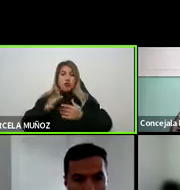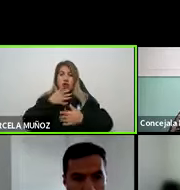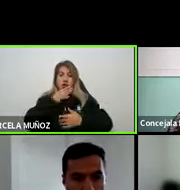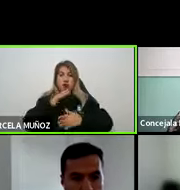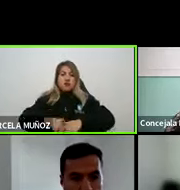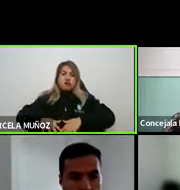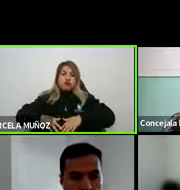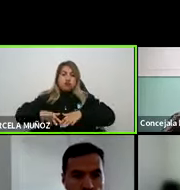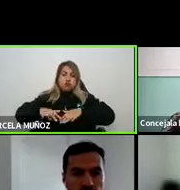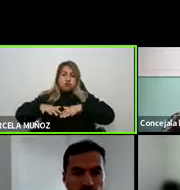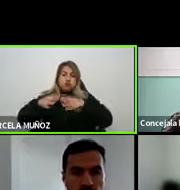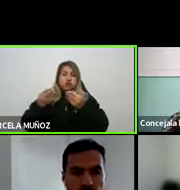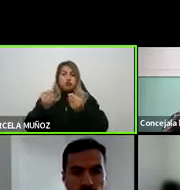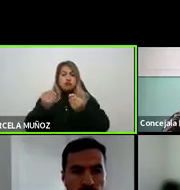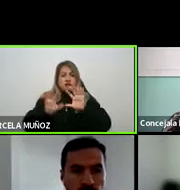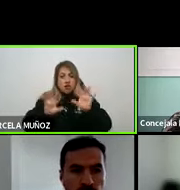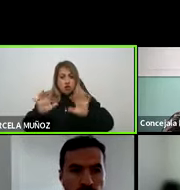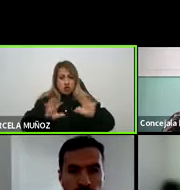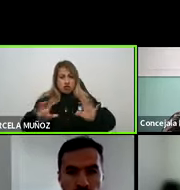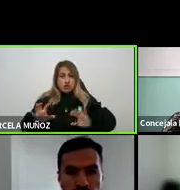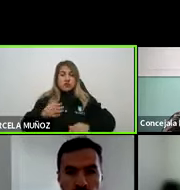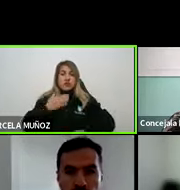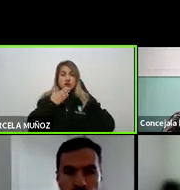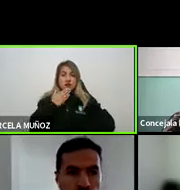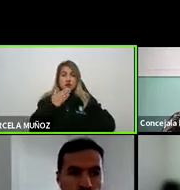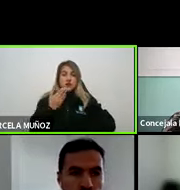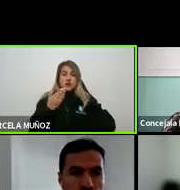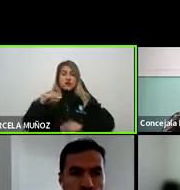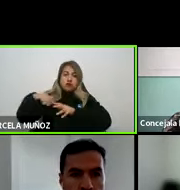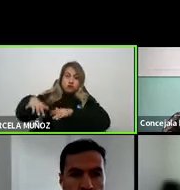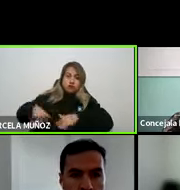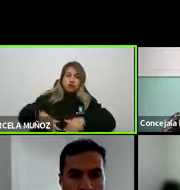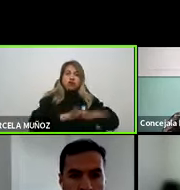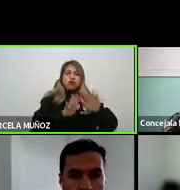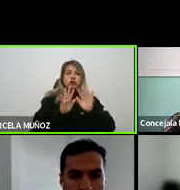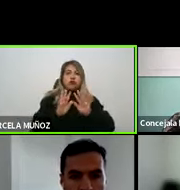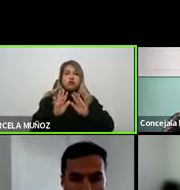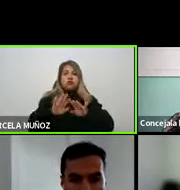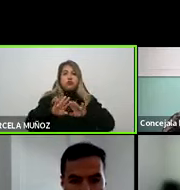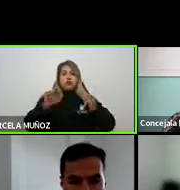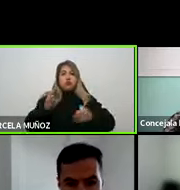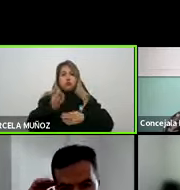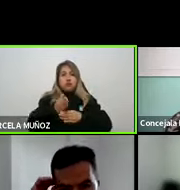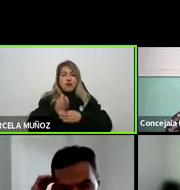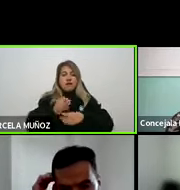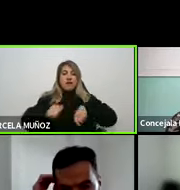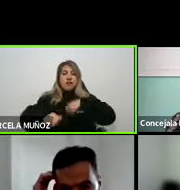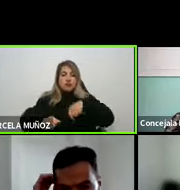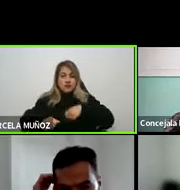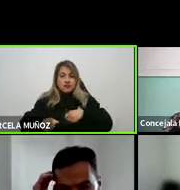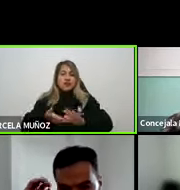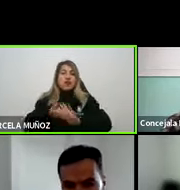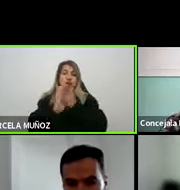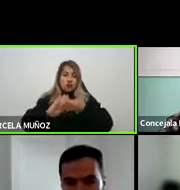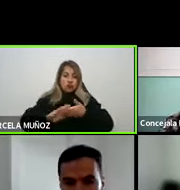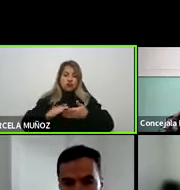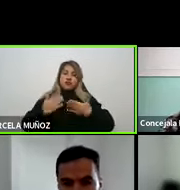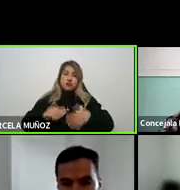lamentablemente un montón de cosas, también entró el agua a sus muebles de cocina, entonces todo eso ya